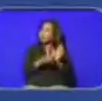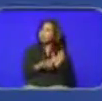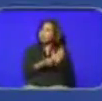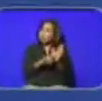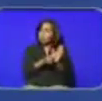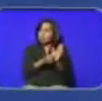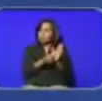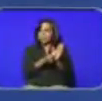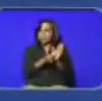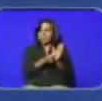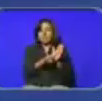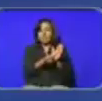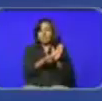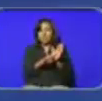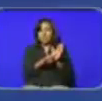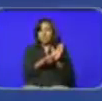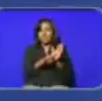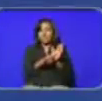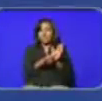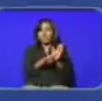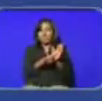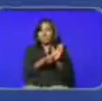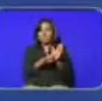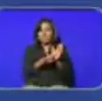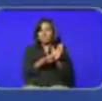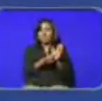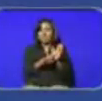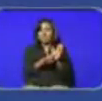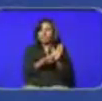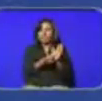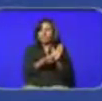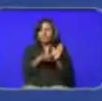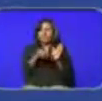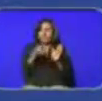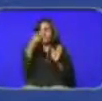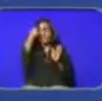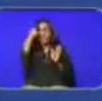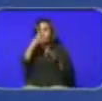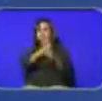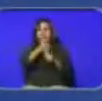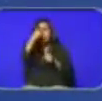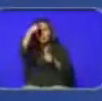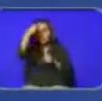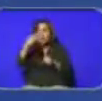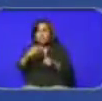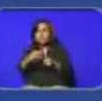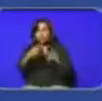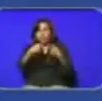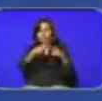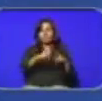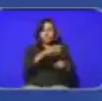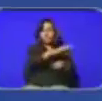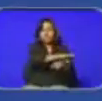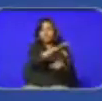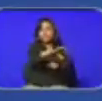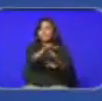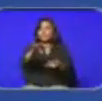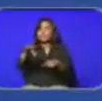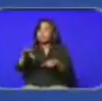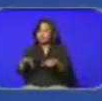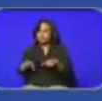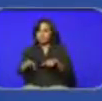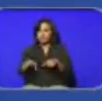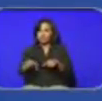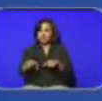una distribución de la toma de decisiones, pero que a su vez haya representatividad de todos los intereses dentro